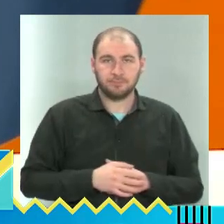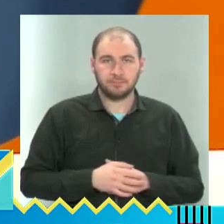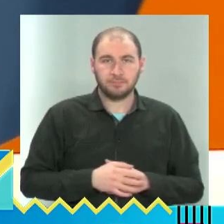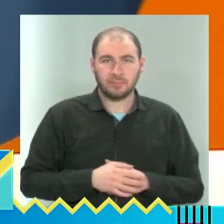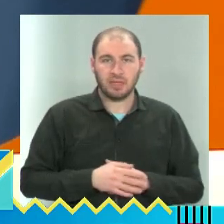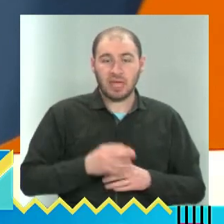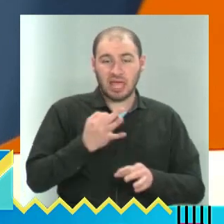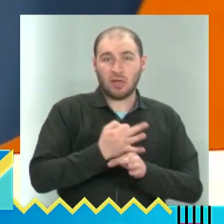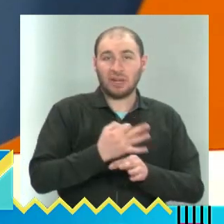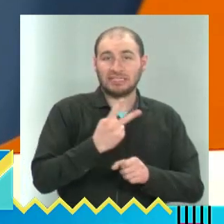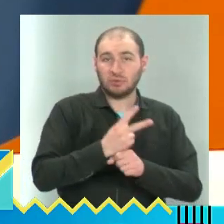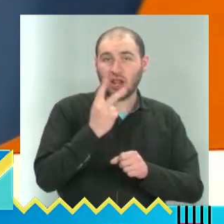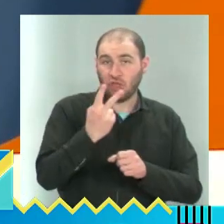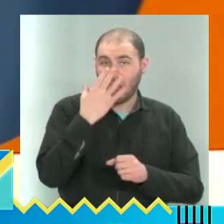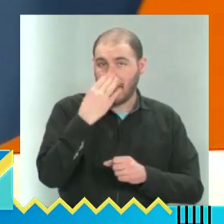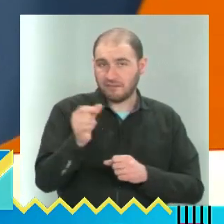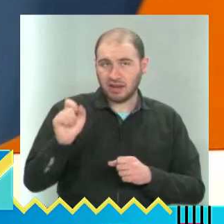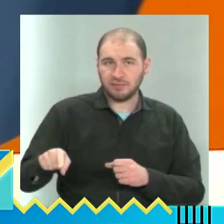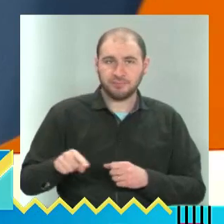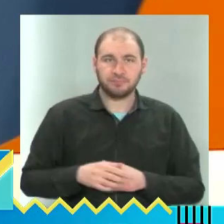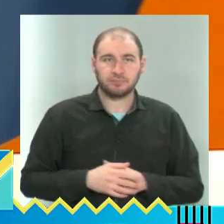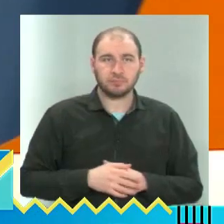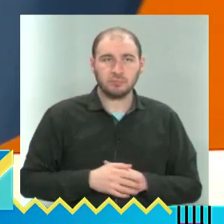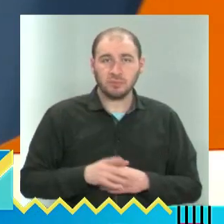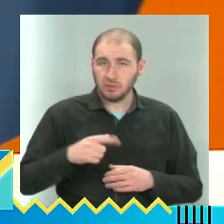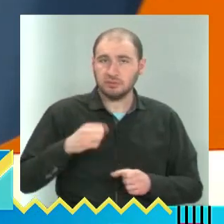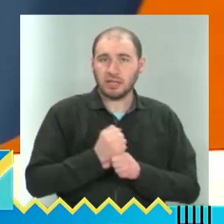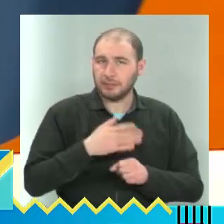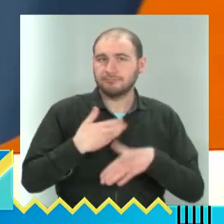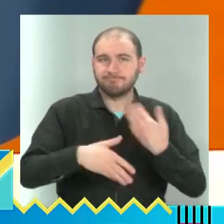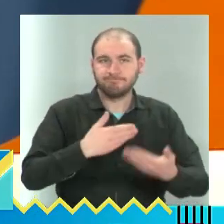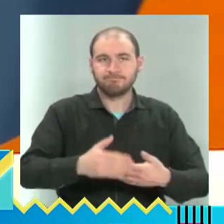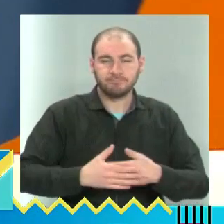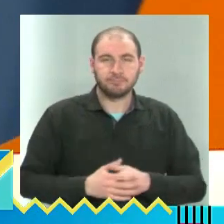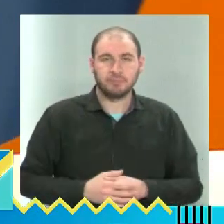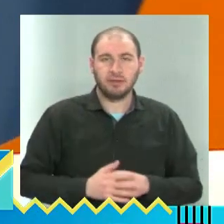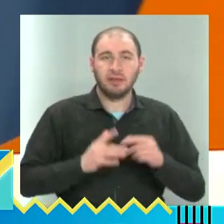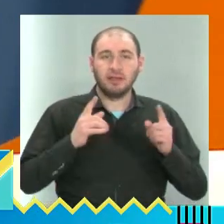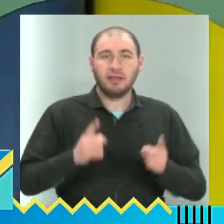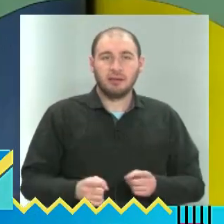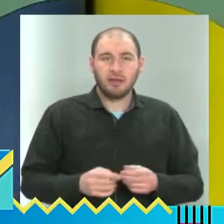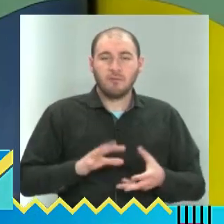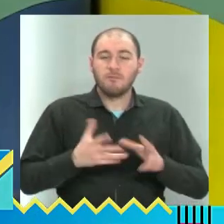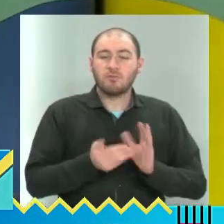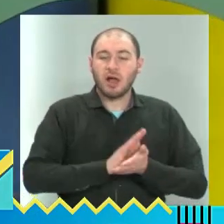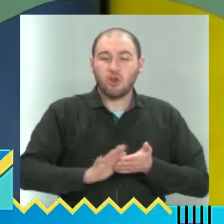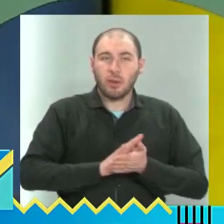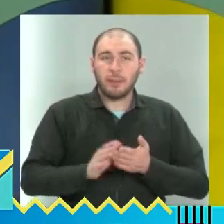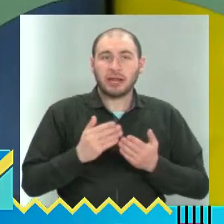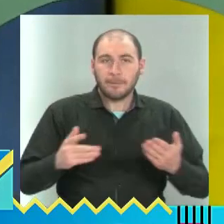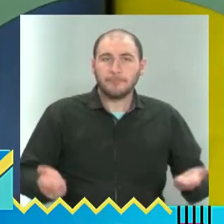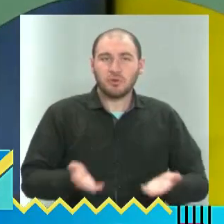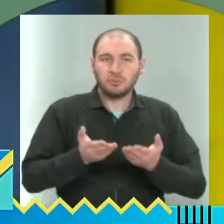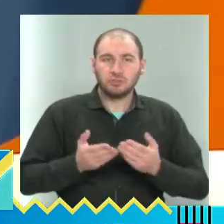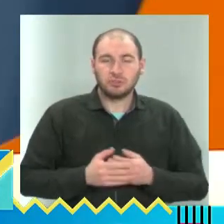de 2 escuelas secundarias de Alvear, y bueno, y seguimos trabajando y buscando, digamos, también nuevos métodos para que la promoción